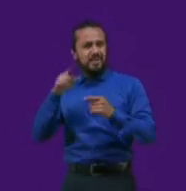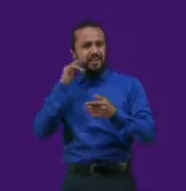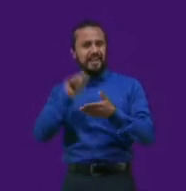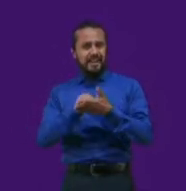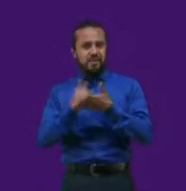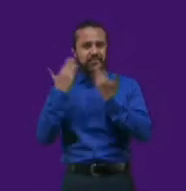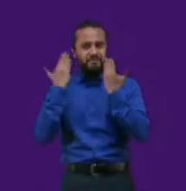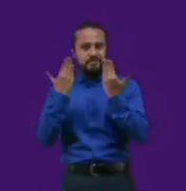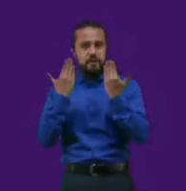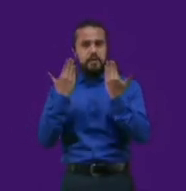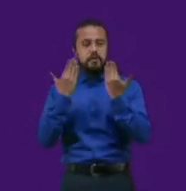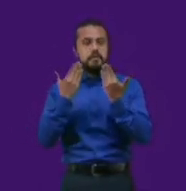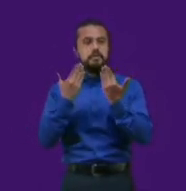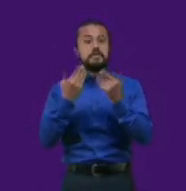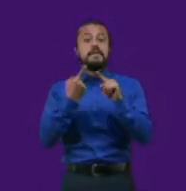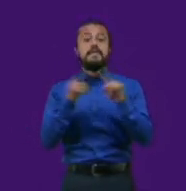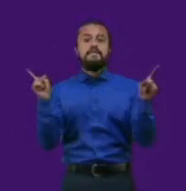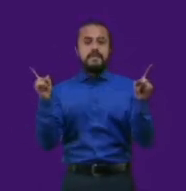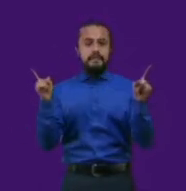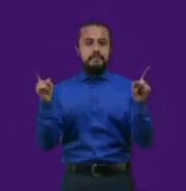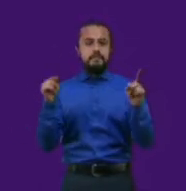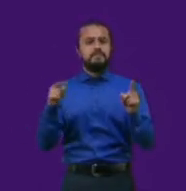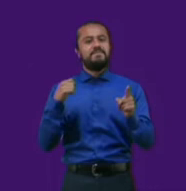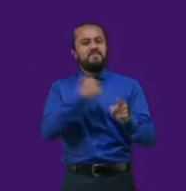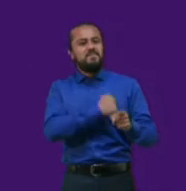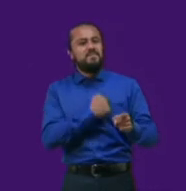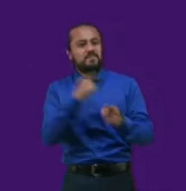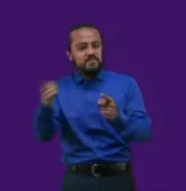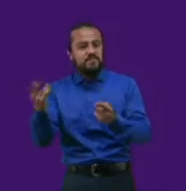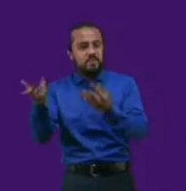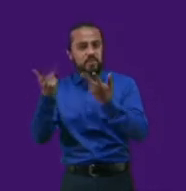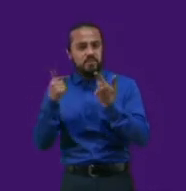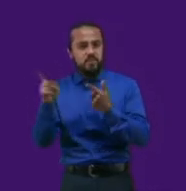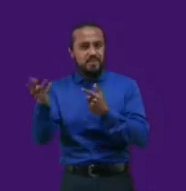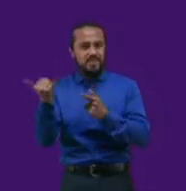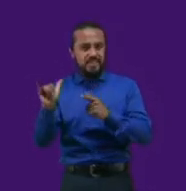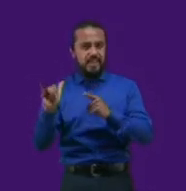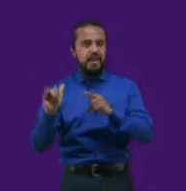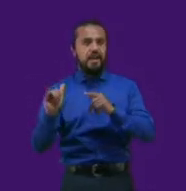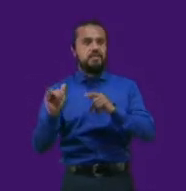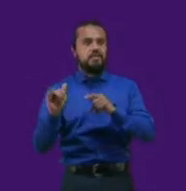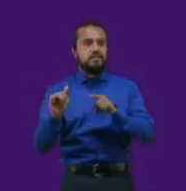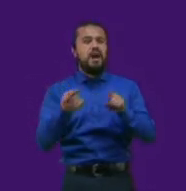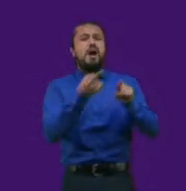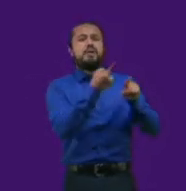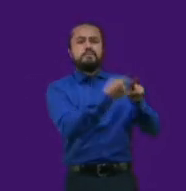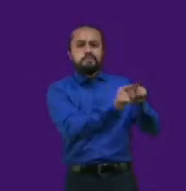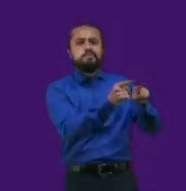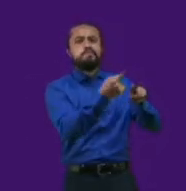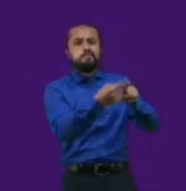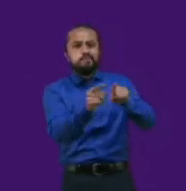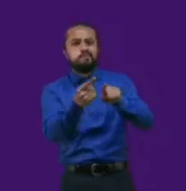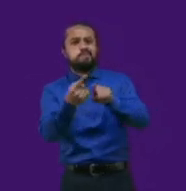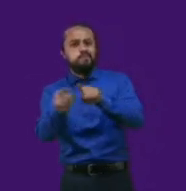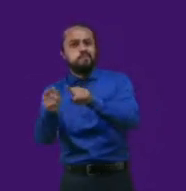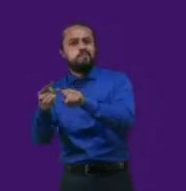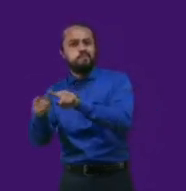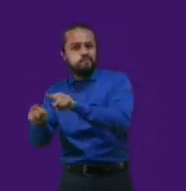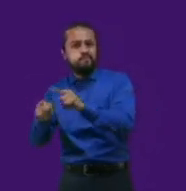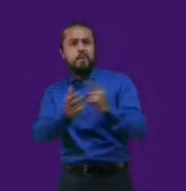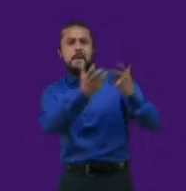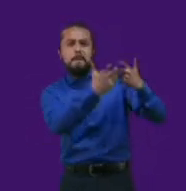se parece, pero Simón, cuéntanos, porque tú has llevado ya una carrera de múltiples emprendimientos, todos